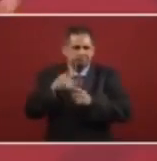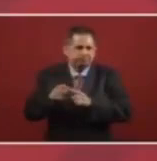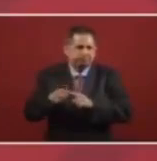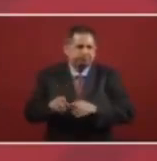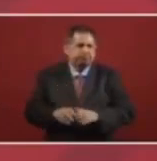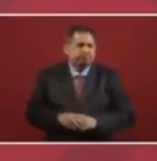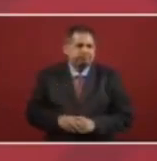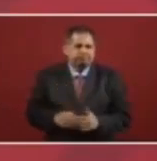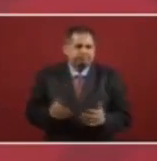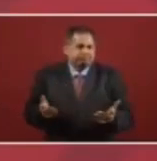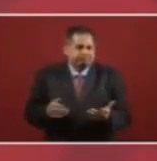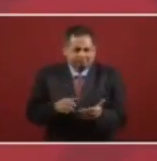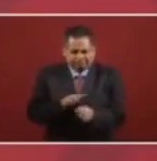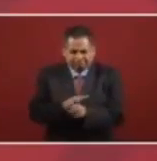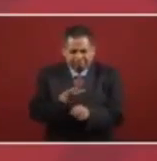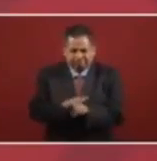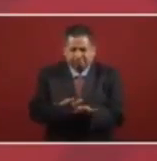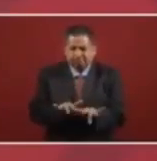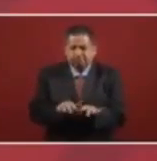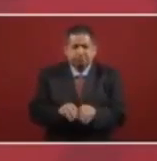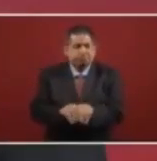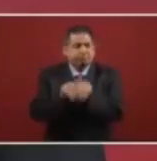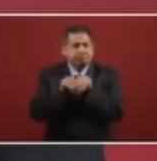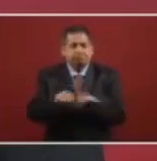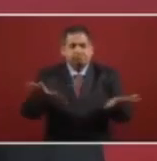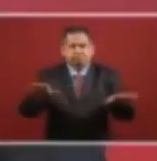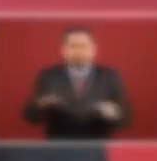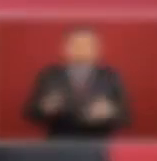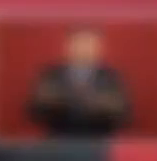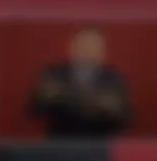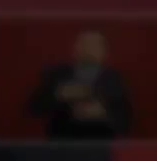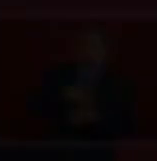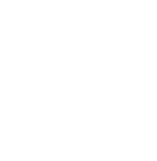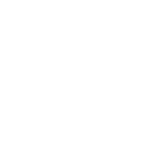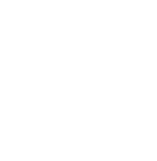qué más le puedo pedir a la vida